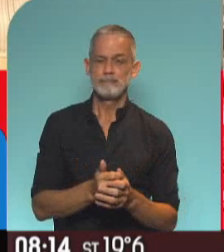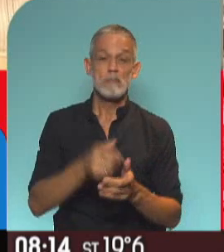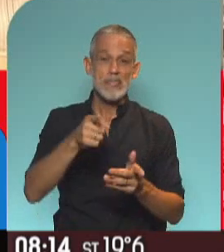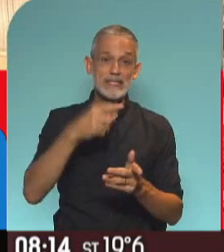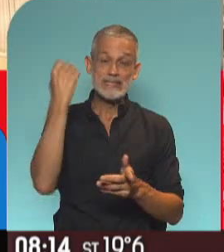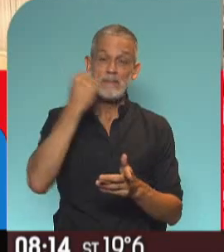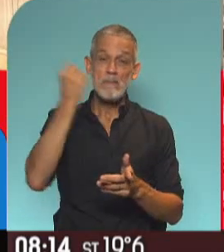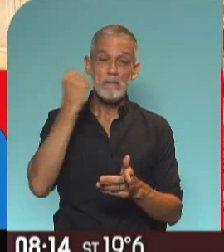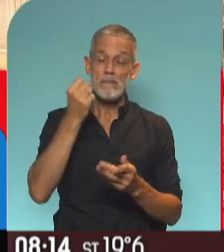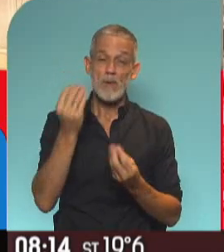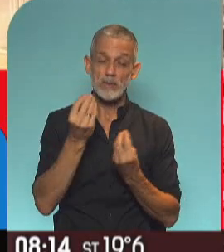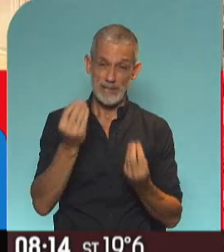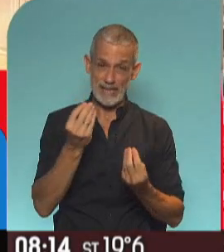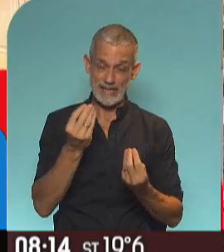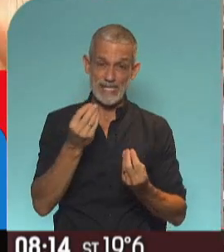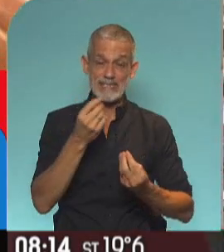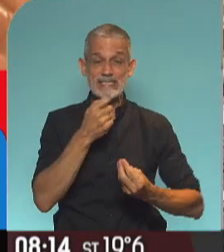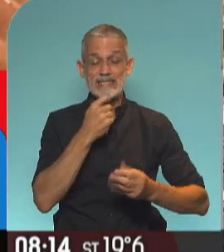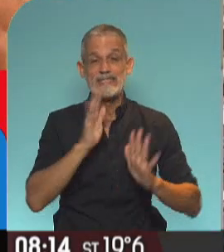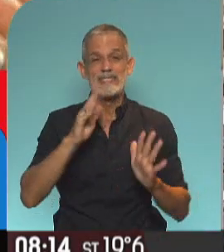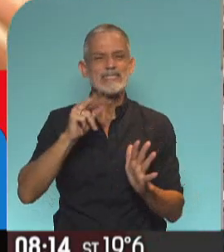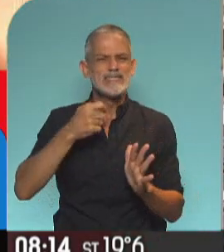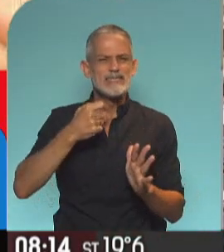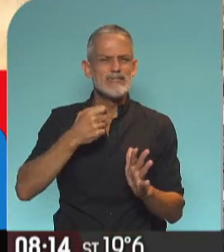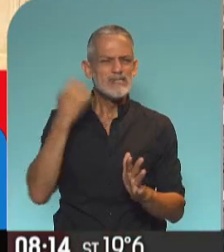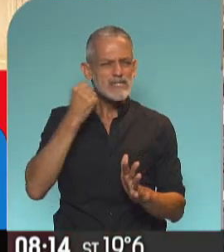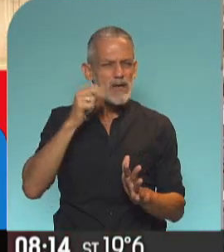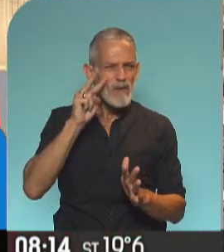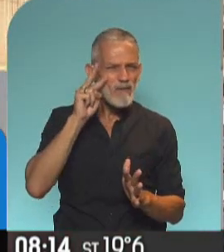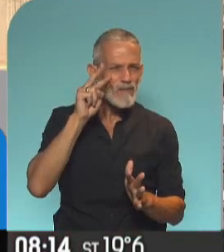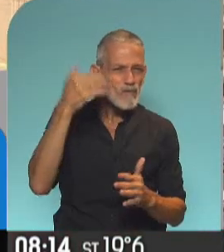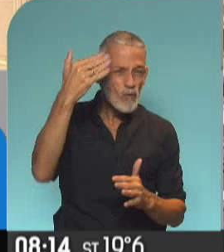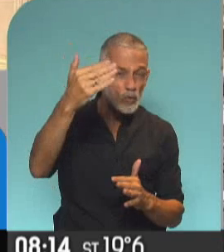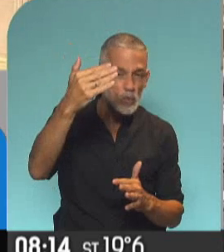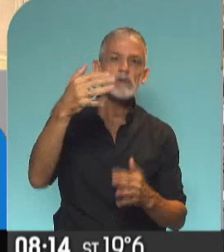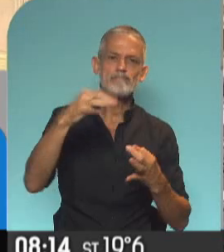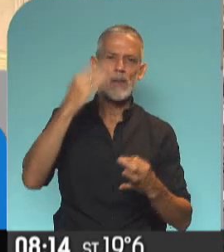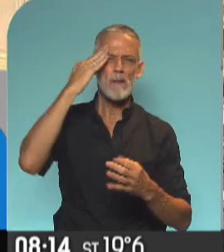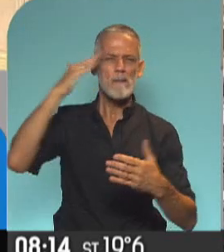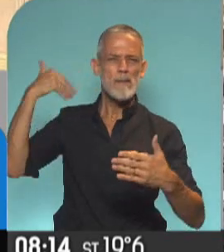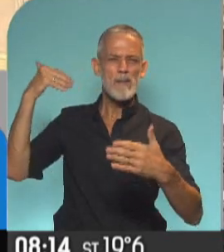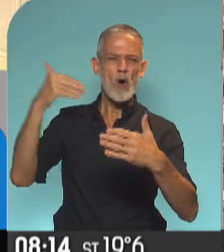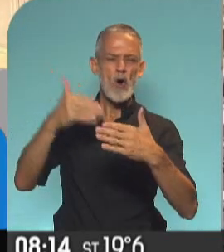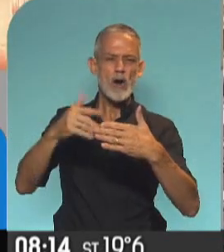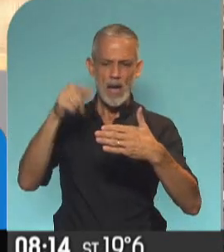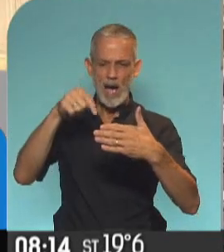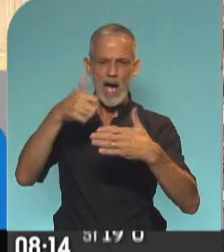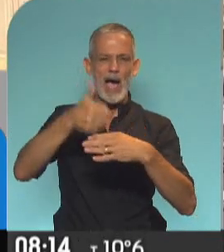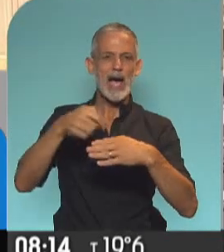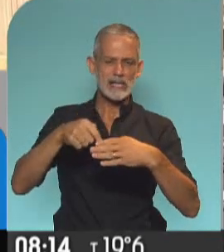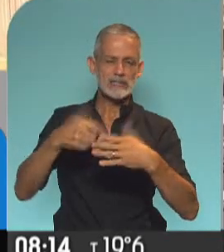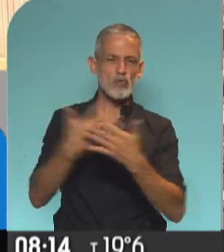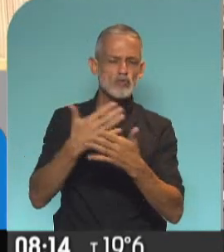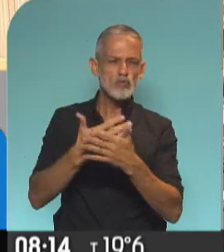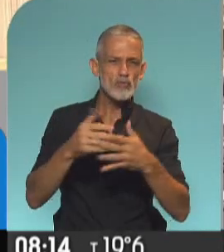muy importante, que si se quiere mirar hacia el futuro hay que hacer memoria de estas comunidades y del sufrimiento